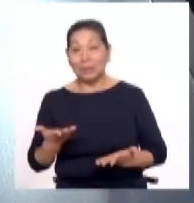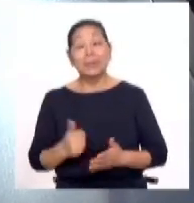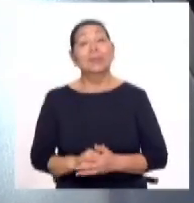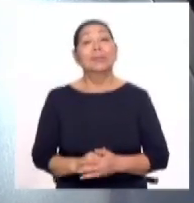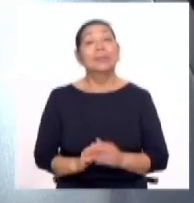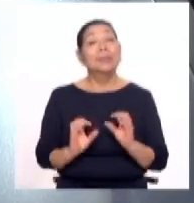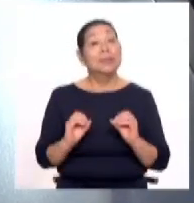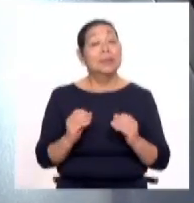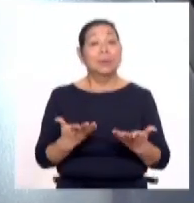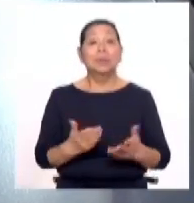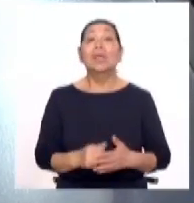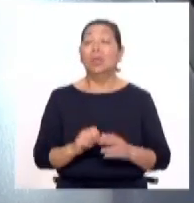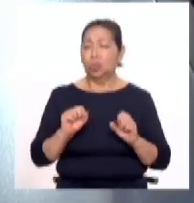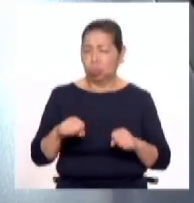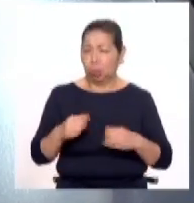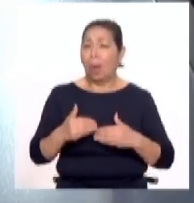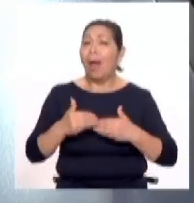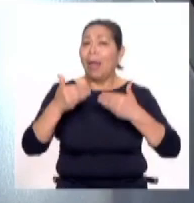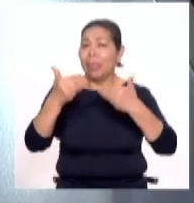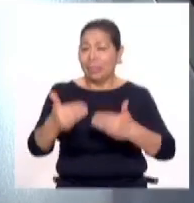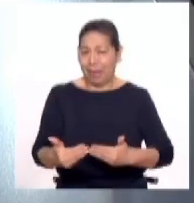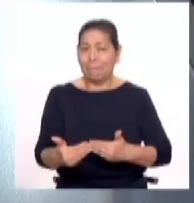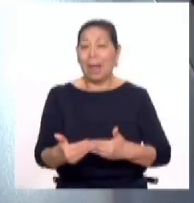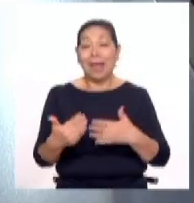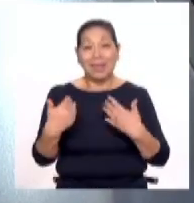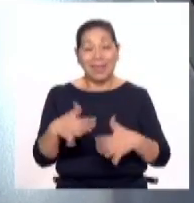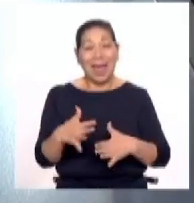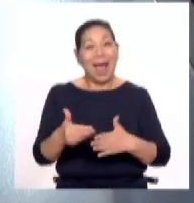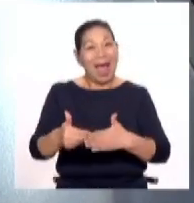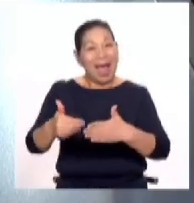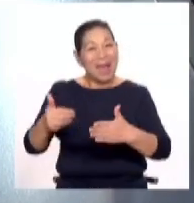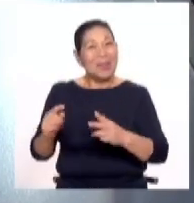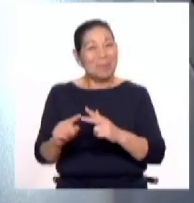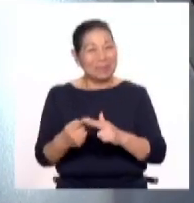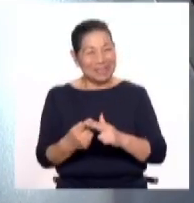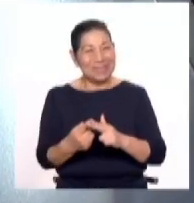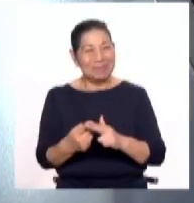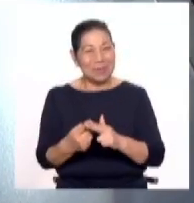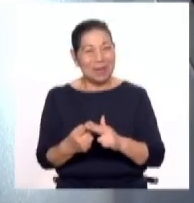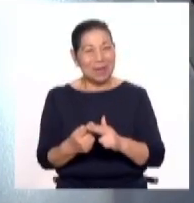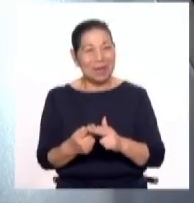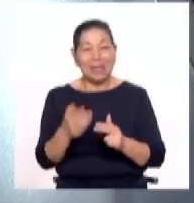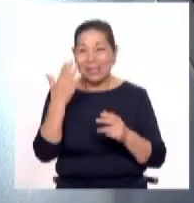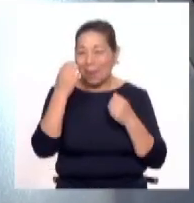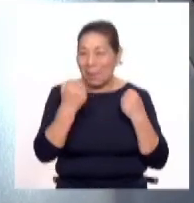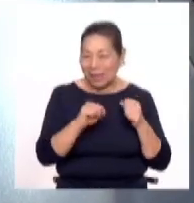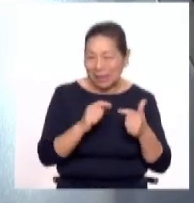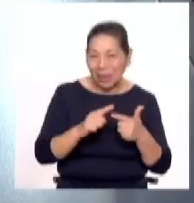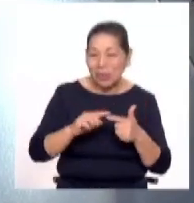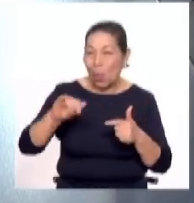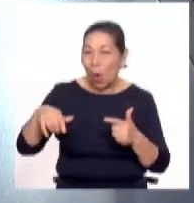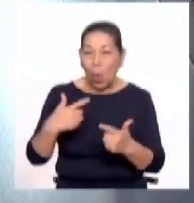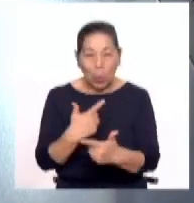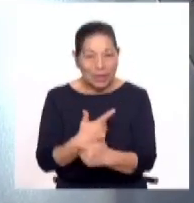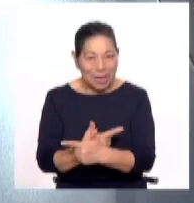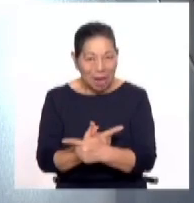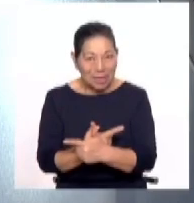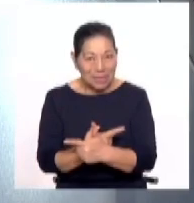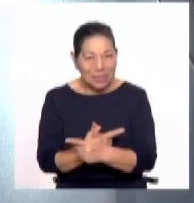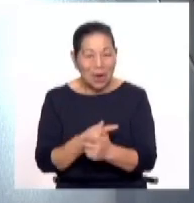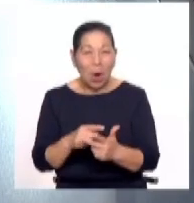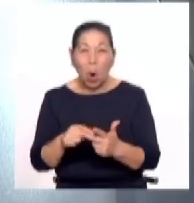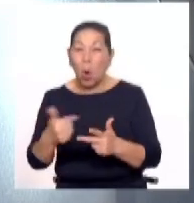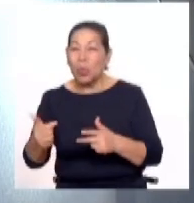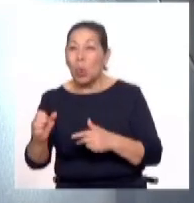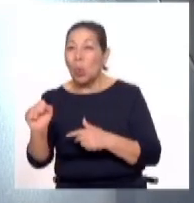de emergencia. Sí se va a ampliar en los distritos que ya estaban en un principio, ¿no? San Martín de Porres, San Juan del Lurigancho, los 7 distritos